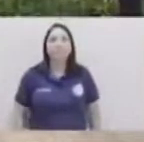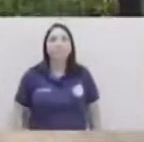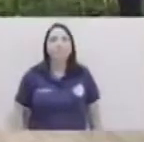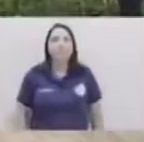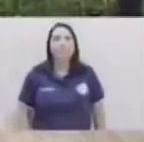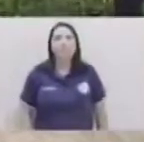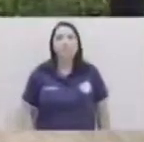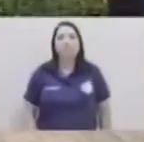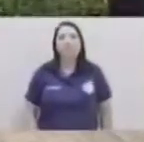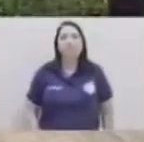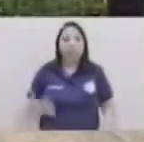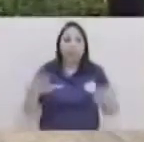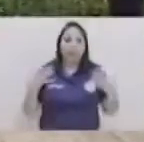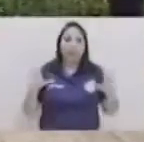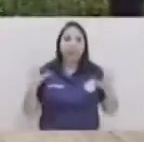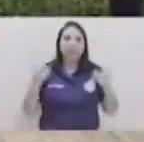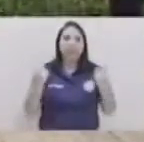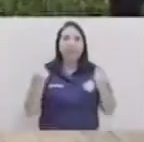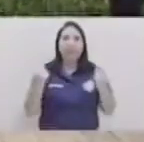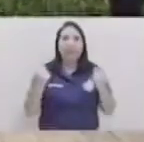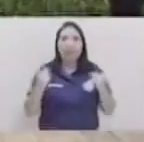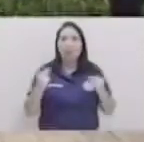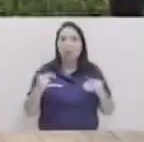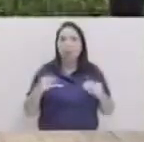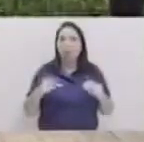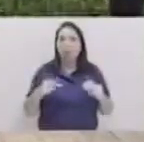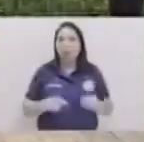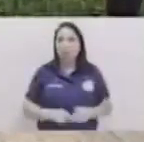atrás. Realizo el saque.